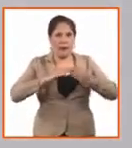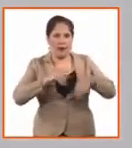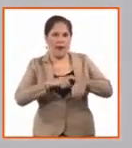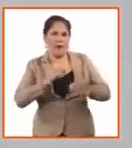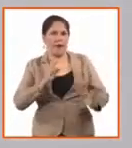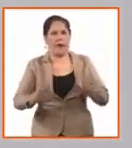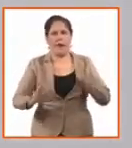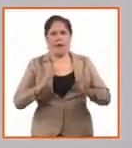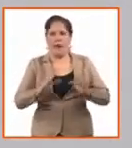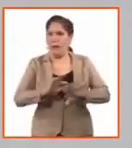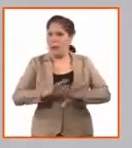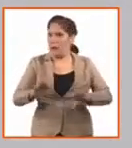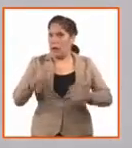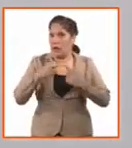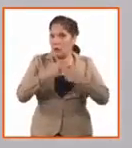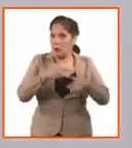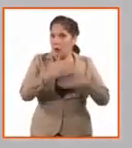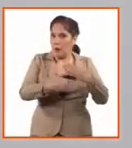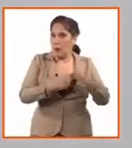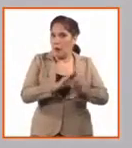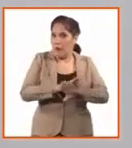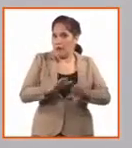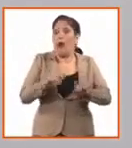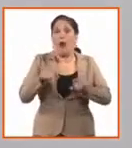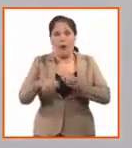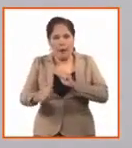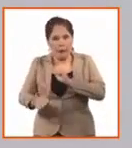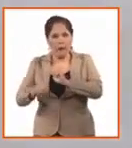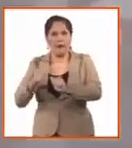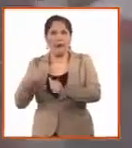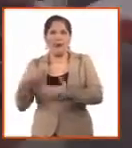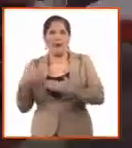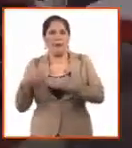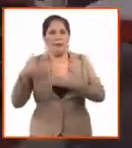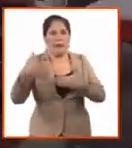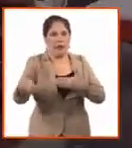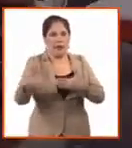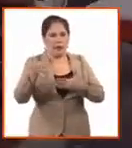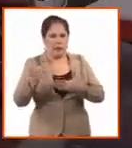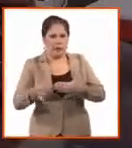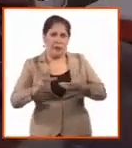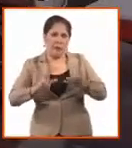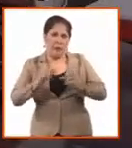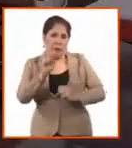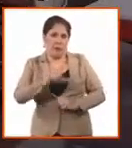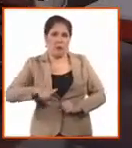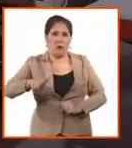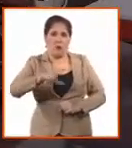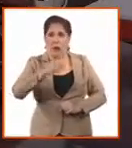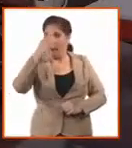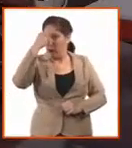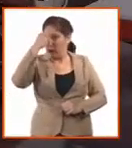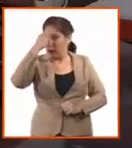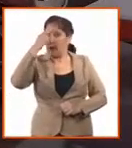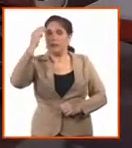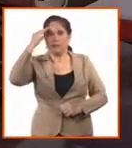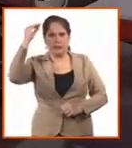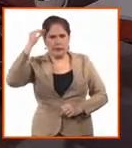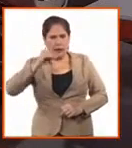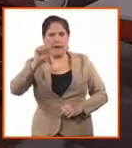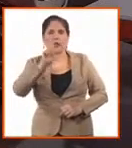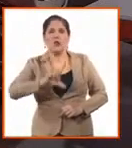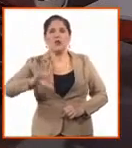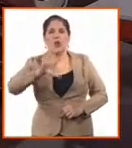momento parecían ya las altas pero para que esa vez más en esa esa singularidad que él se le daba a su visión sobre el